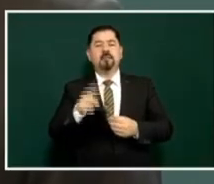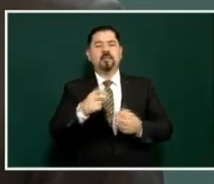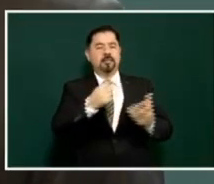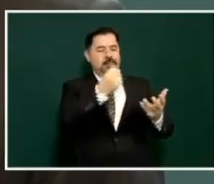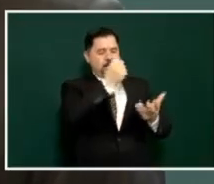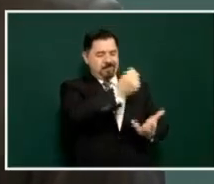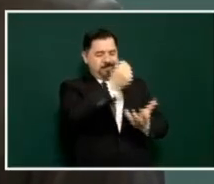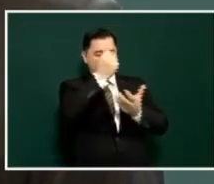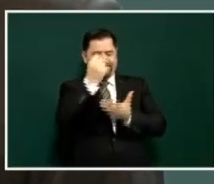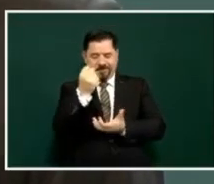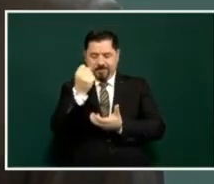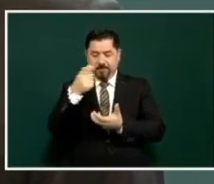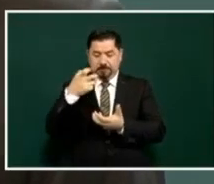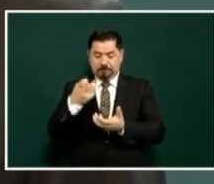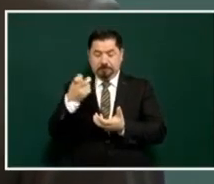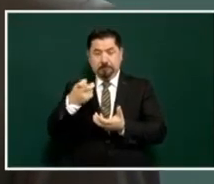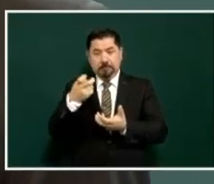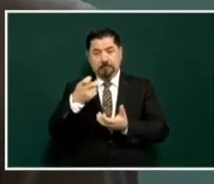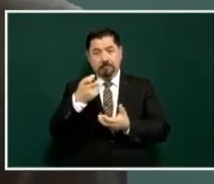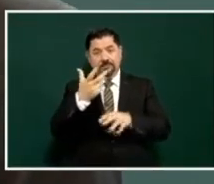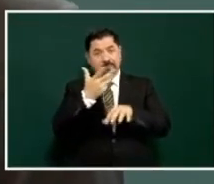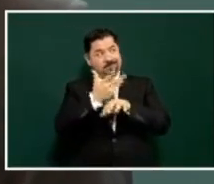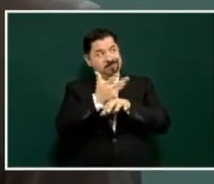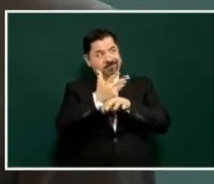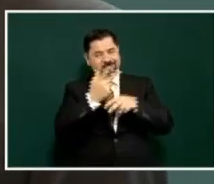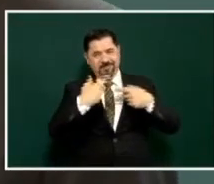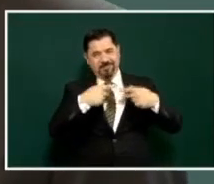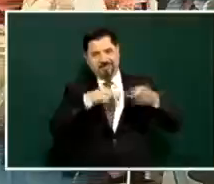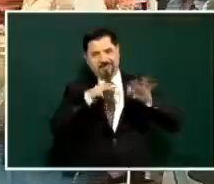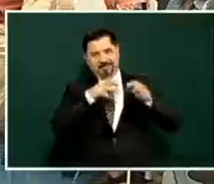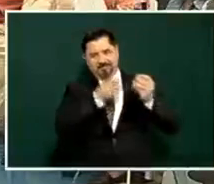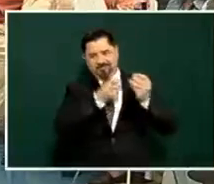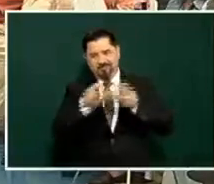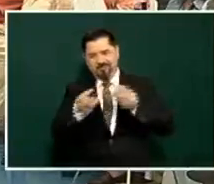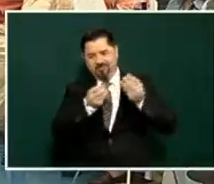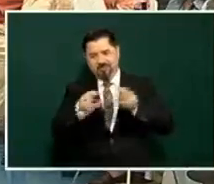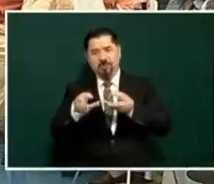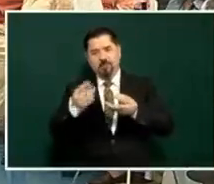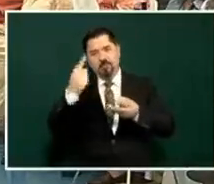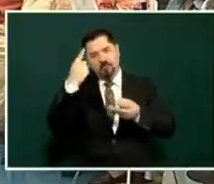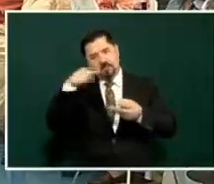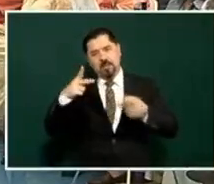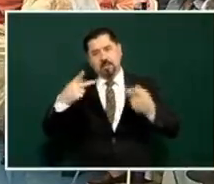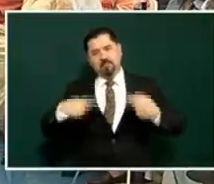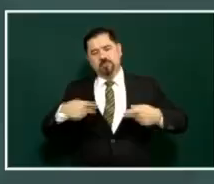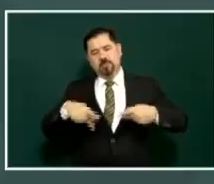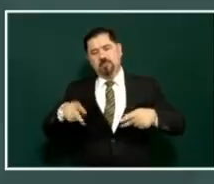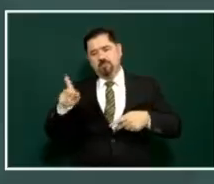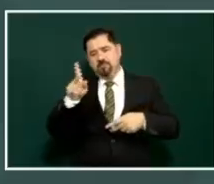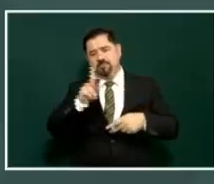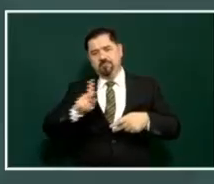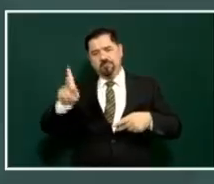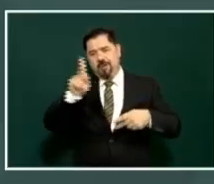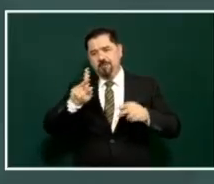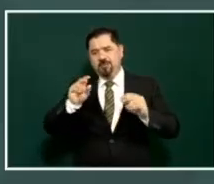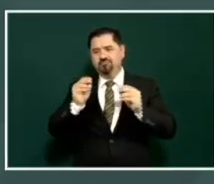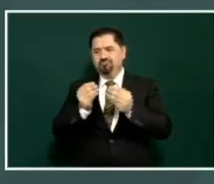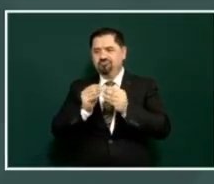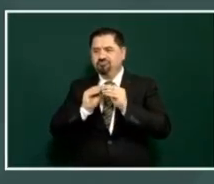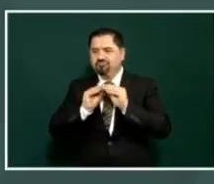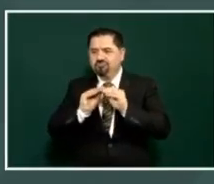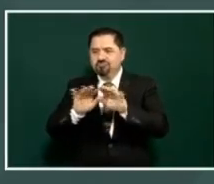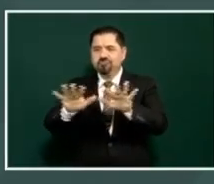concepto, que además dijo es la inversión principal para la gente del pueblo. Luego está lo que